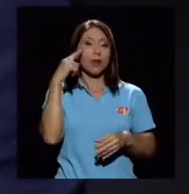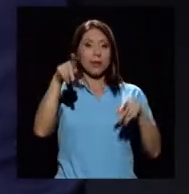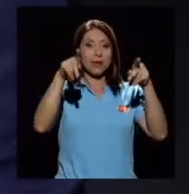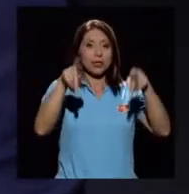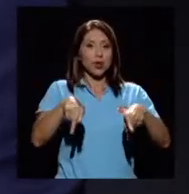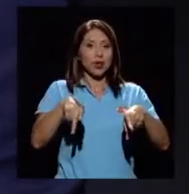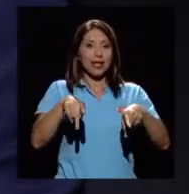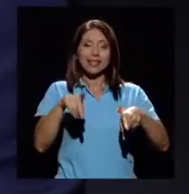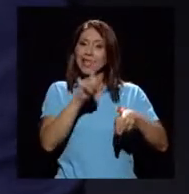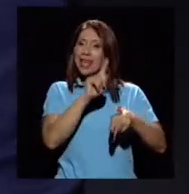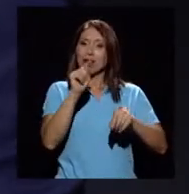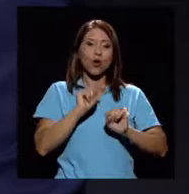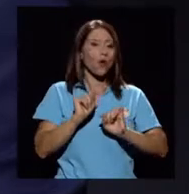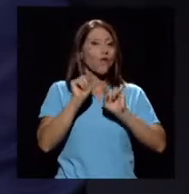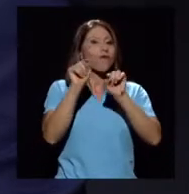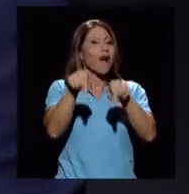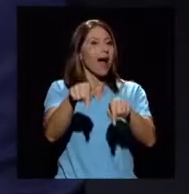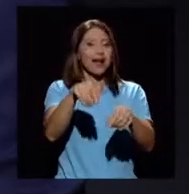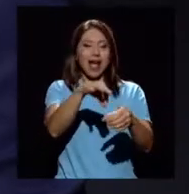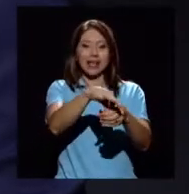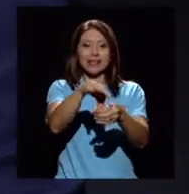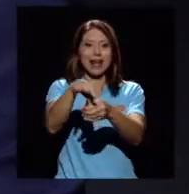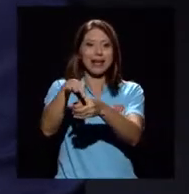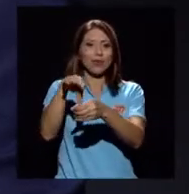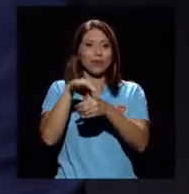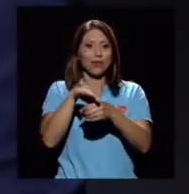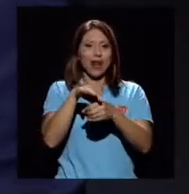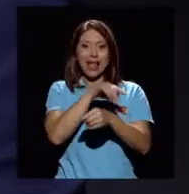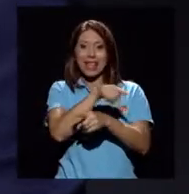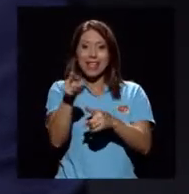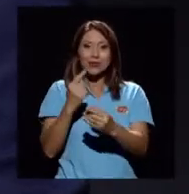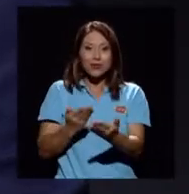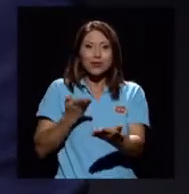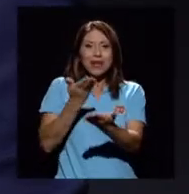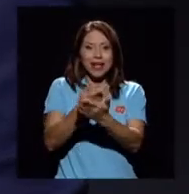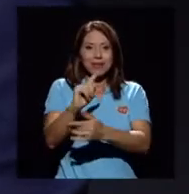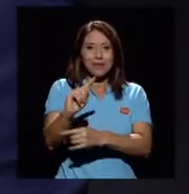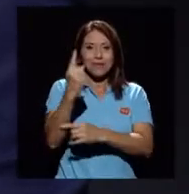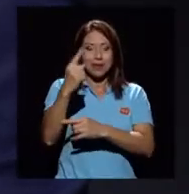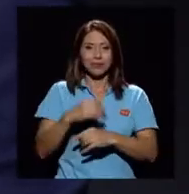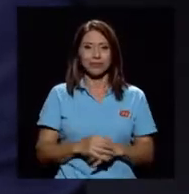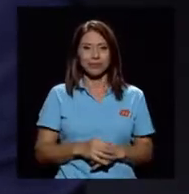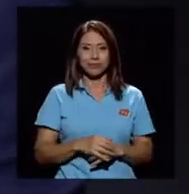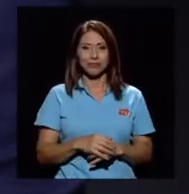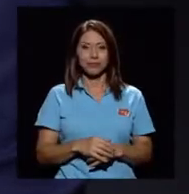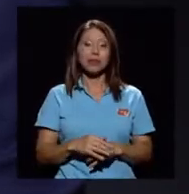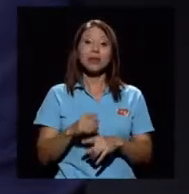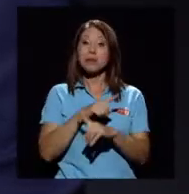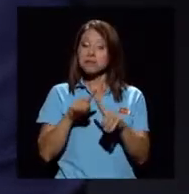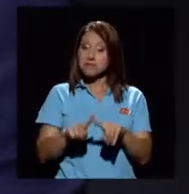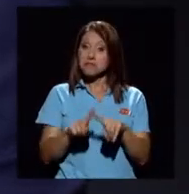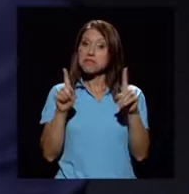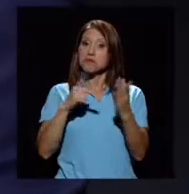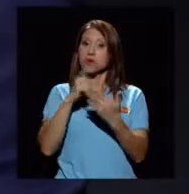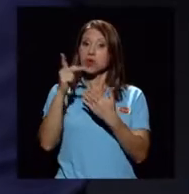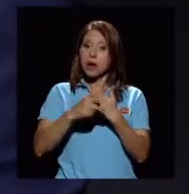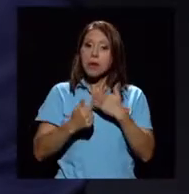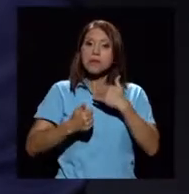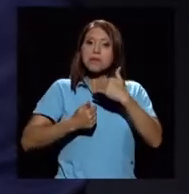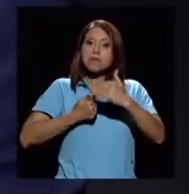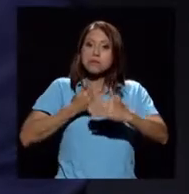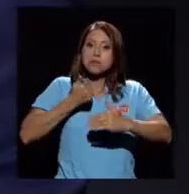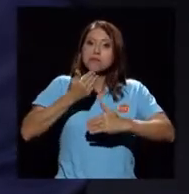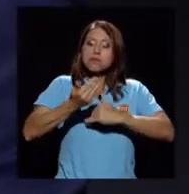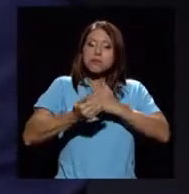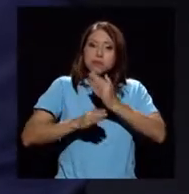hacer agricultura, que lleguen de primero, ¿verdad? Sin embargo, después el programa fue evolucionando y fueron cambiando